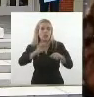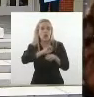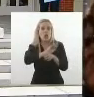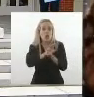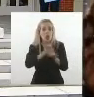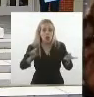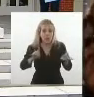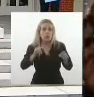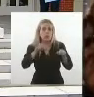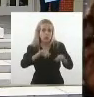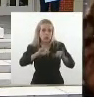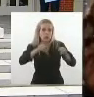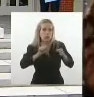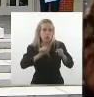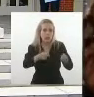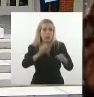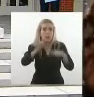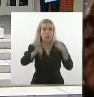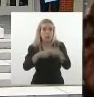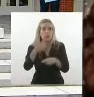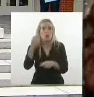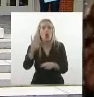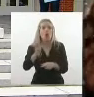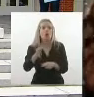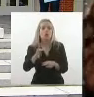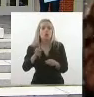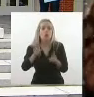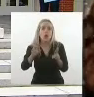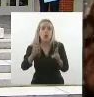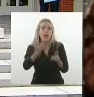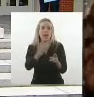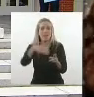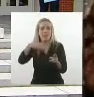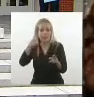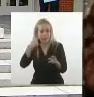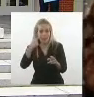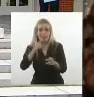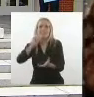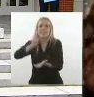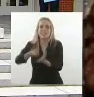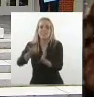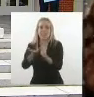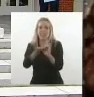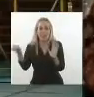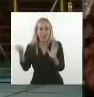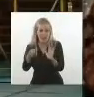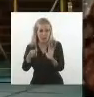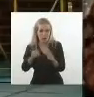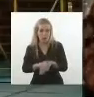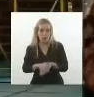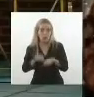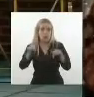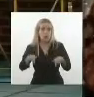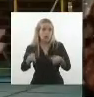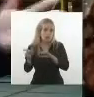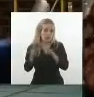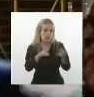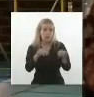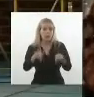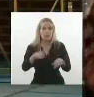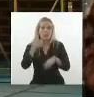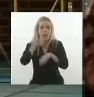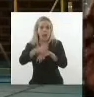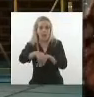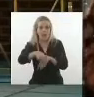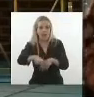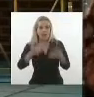en el loop y te la semana pasada porque la verdad que es un verdadero escándalo lo que lo que sucedió en un fondo monetario internacional- es la primera vez que viola su estatuto